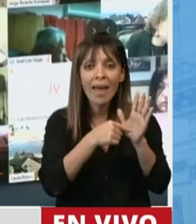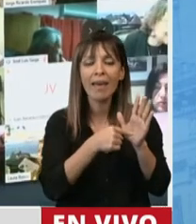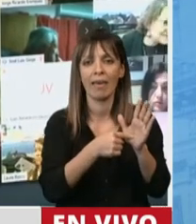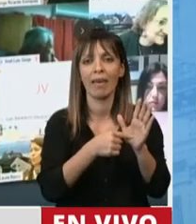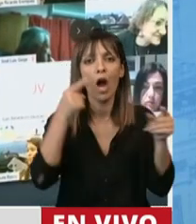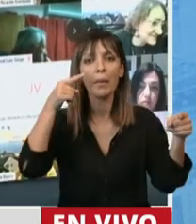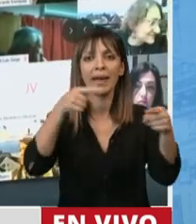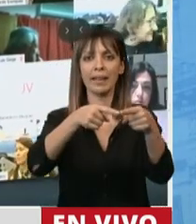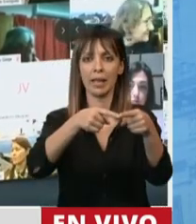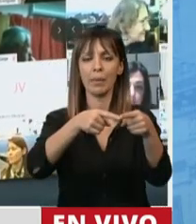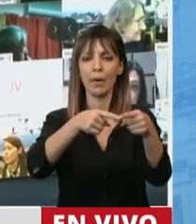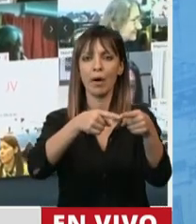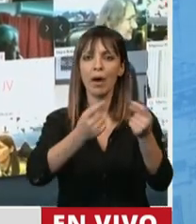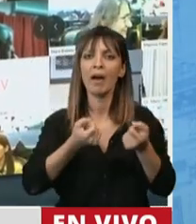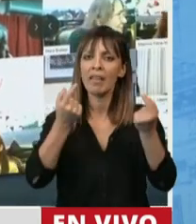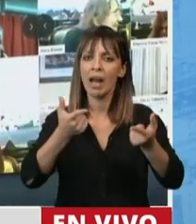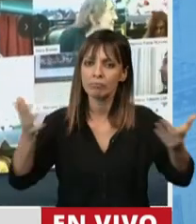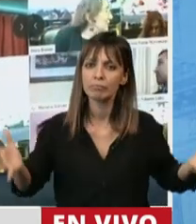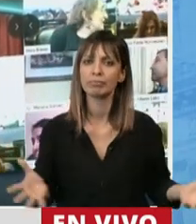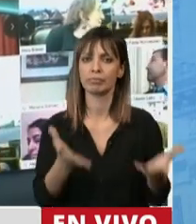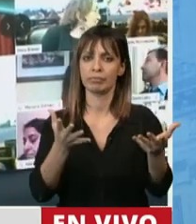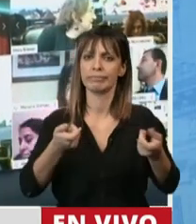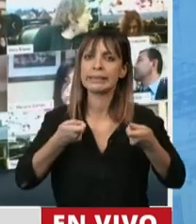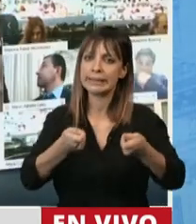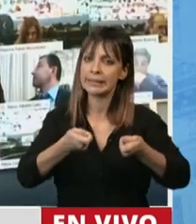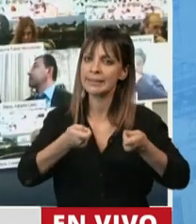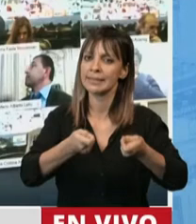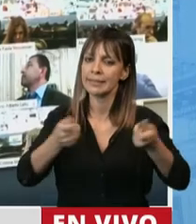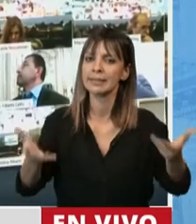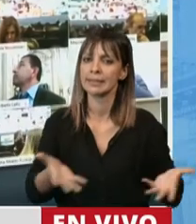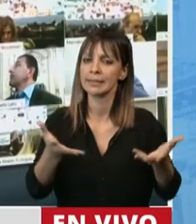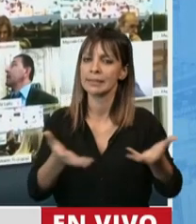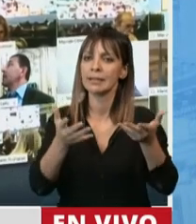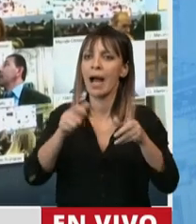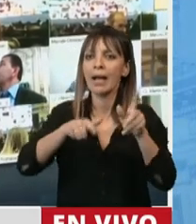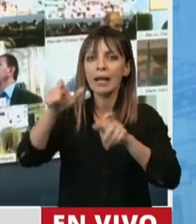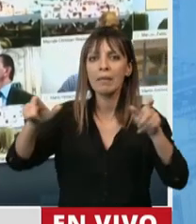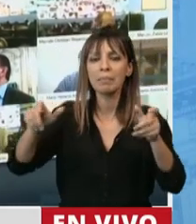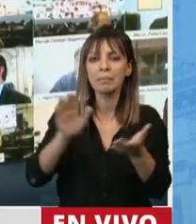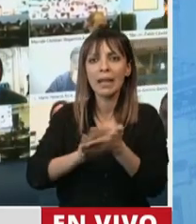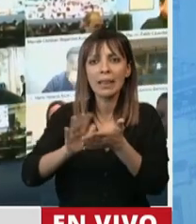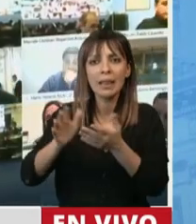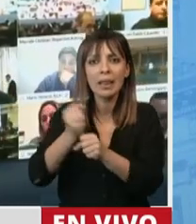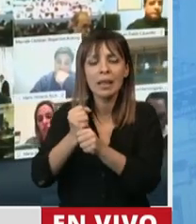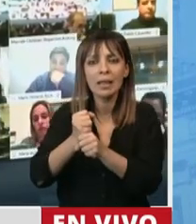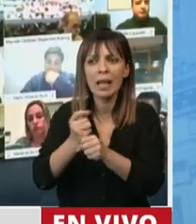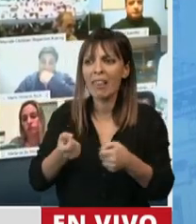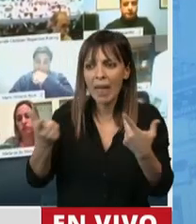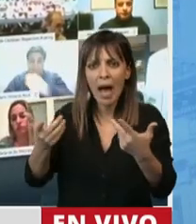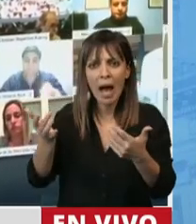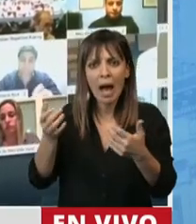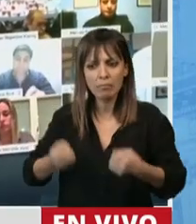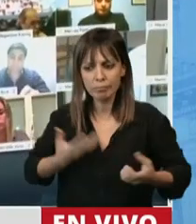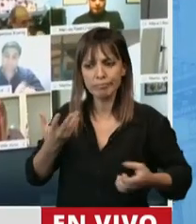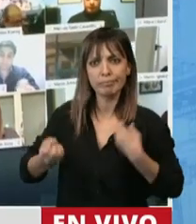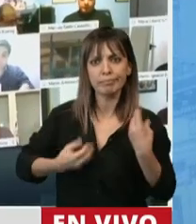como objetivo fortalecer y empujar el emprendedurismo en la Argentina, la generación de talentos,